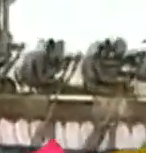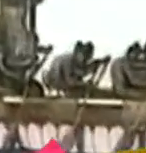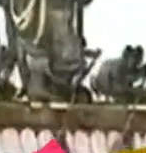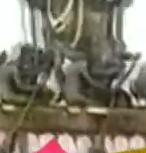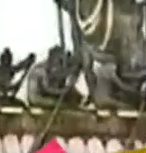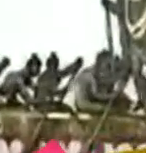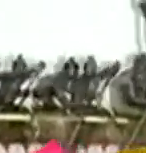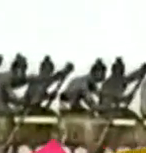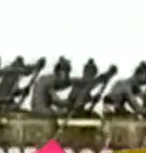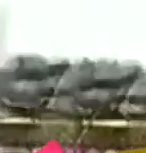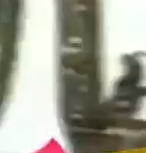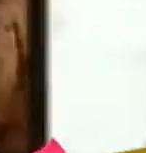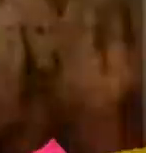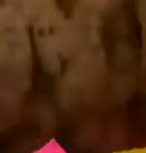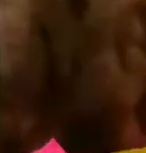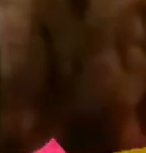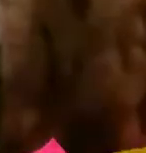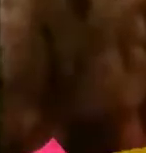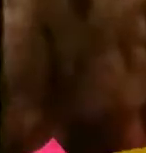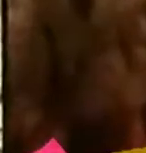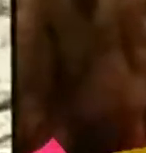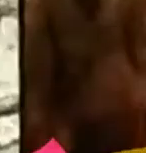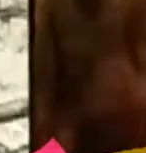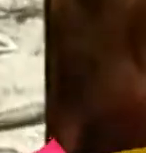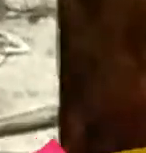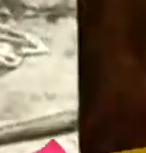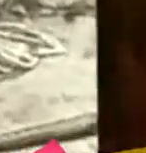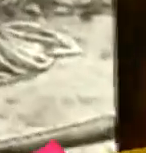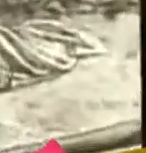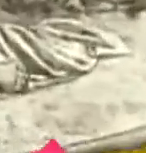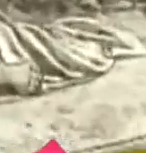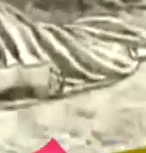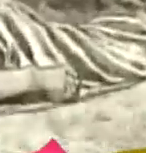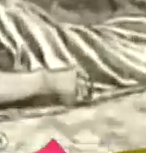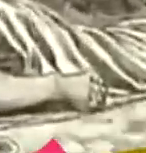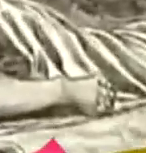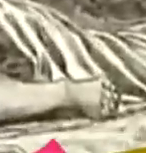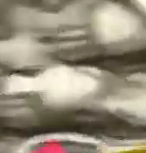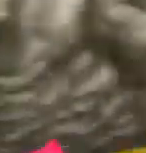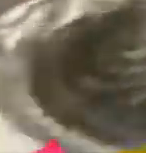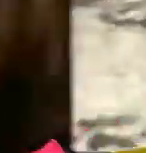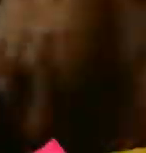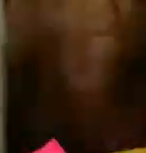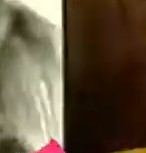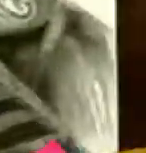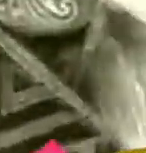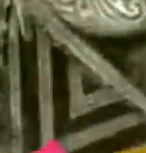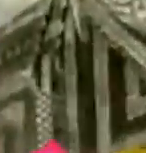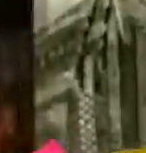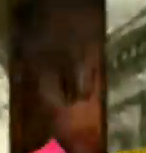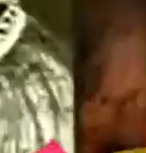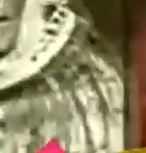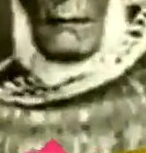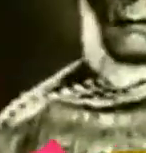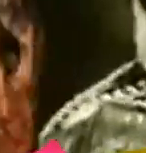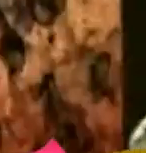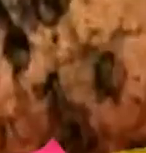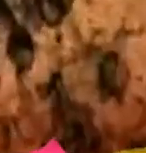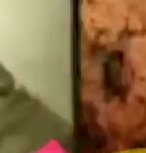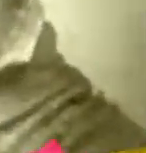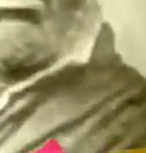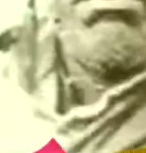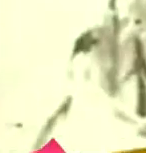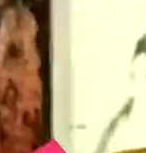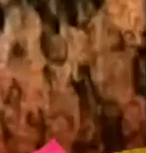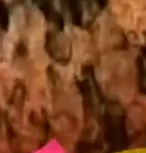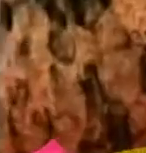una manera personal de expresarnos a través del cuerpo y una práctica ancestral que hoy en día continúa siendo un emblema de identidad y